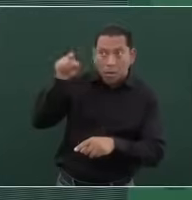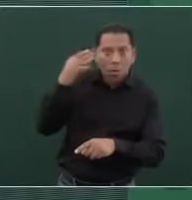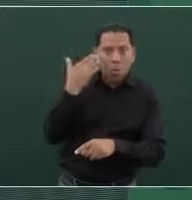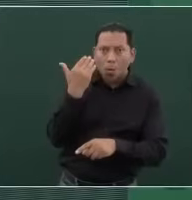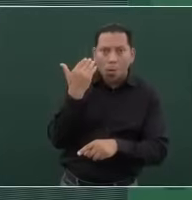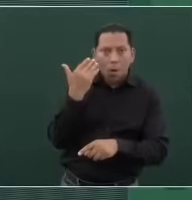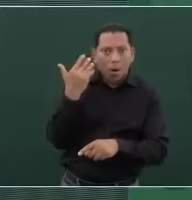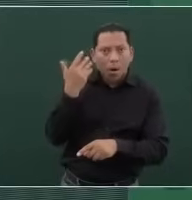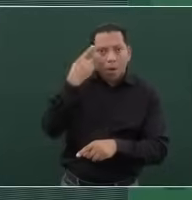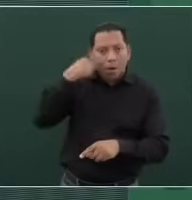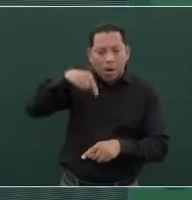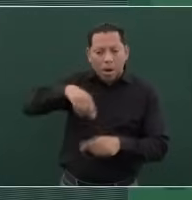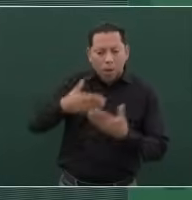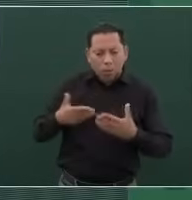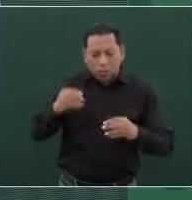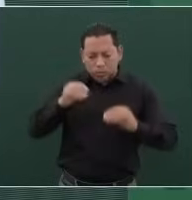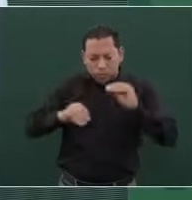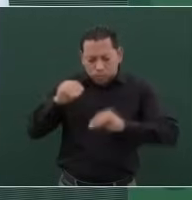capacidad para procesar